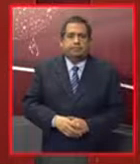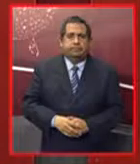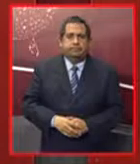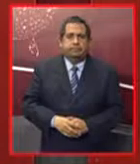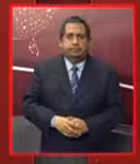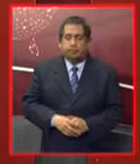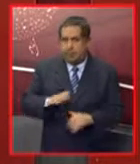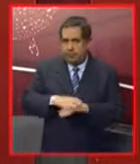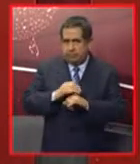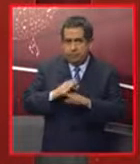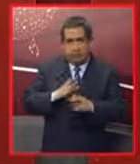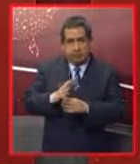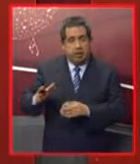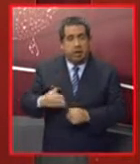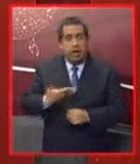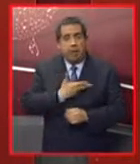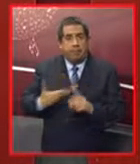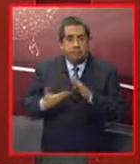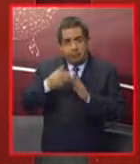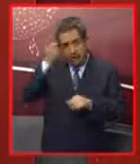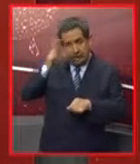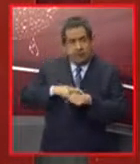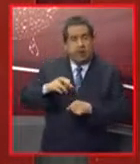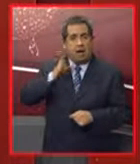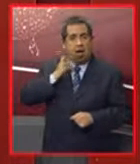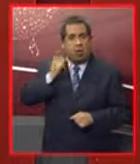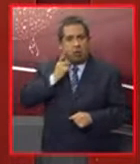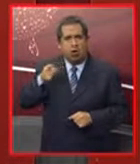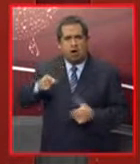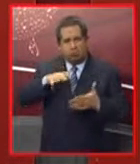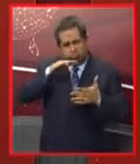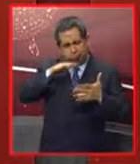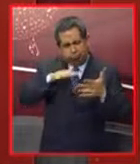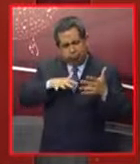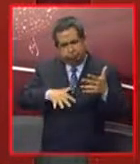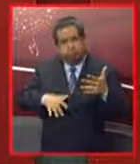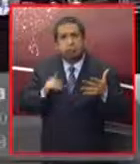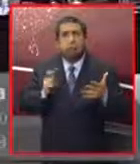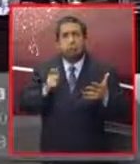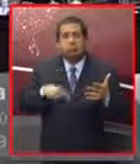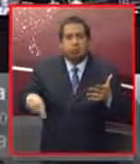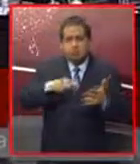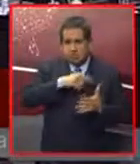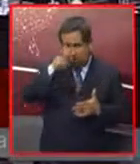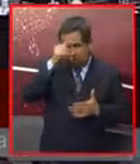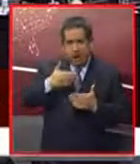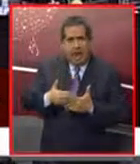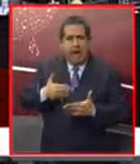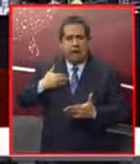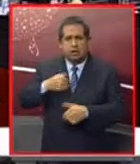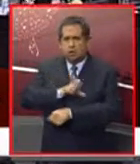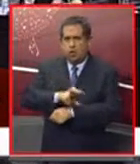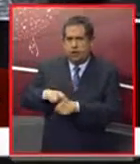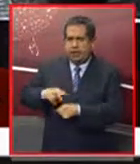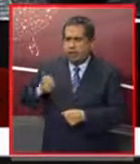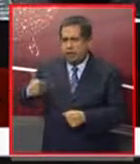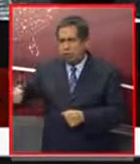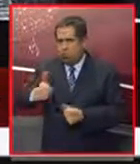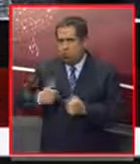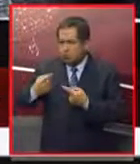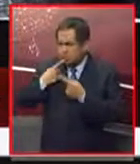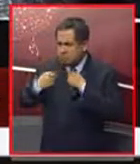En otra información, el presidente de la mesa directiva de la Cámara de Diputados dio lectura a un punto de acuerdo consensuado con los coordinadores de los grupos